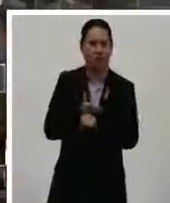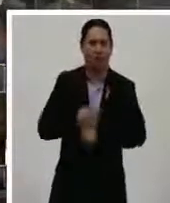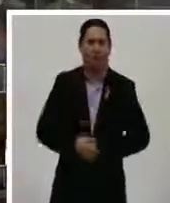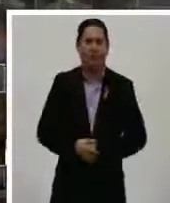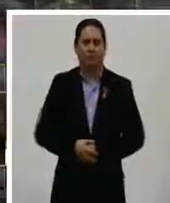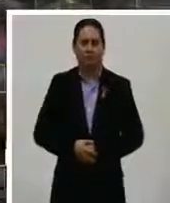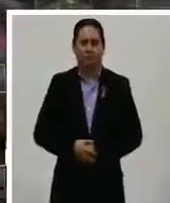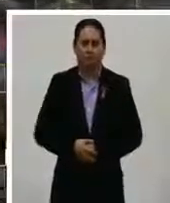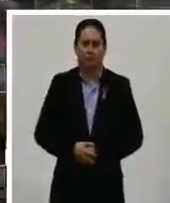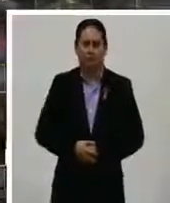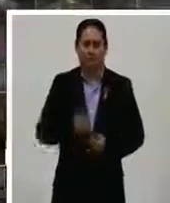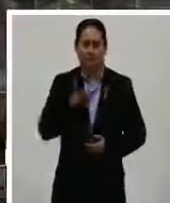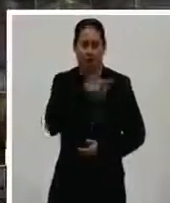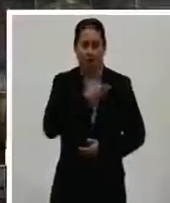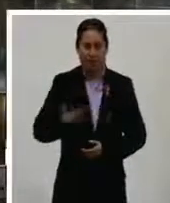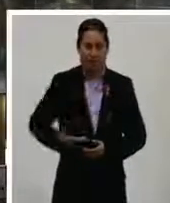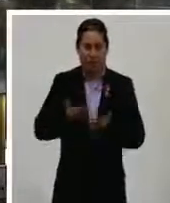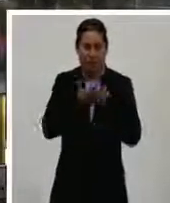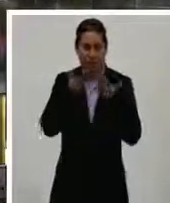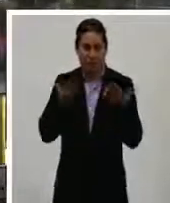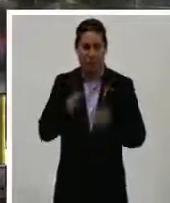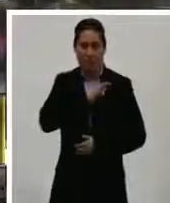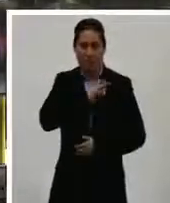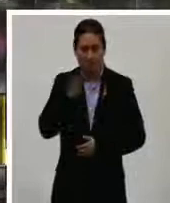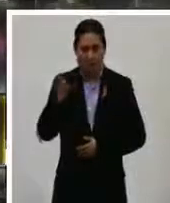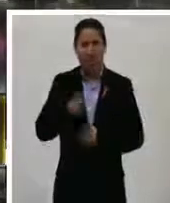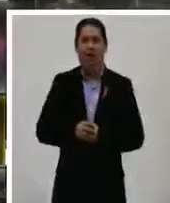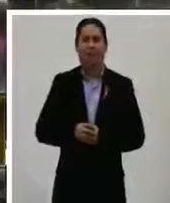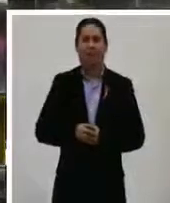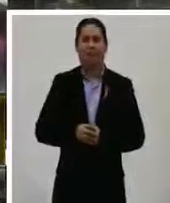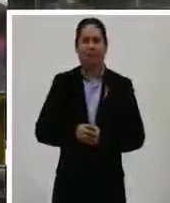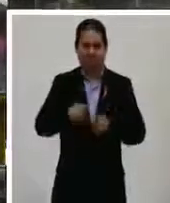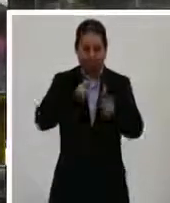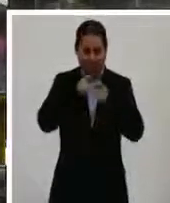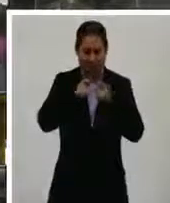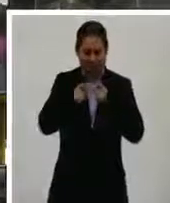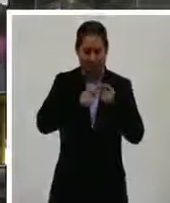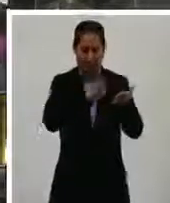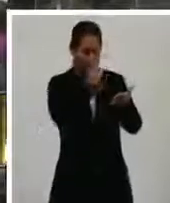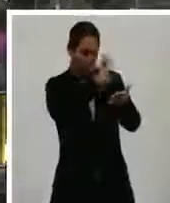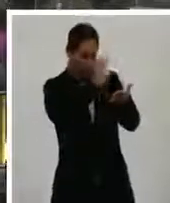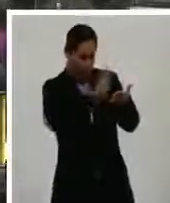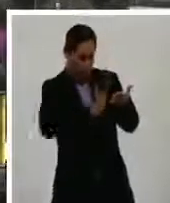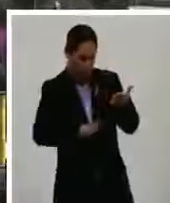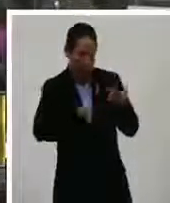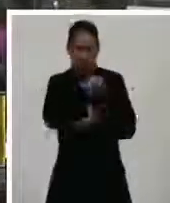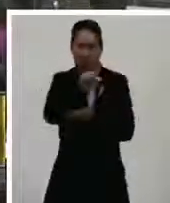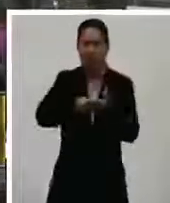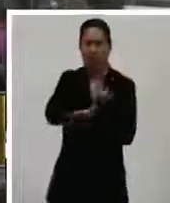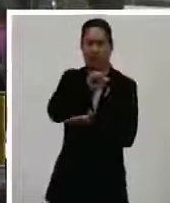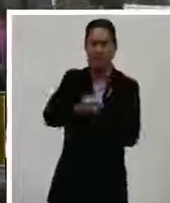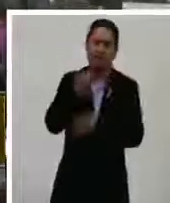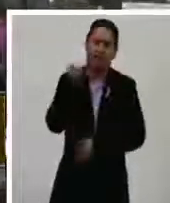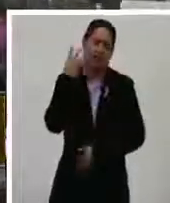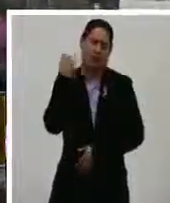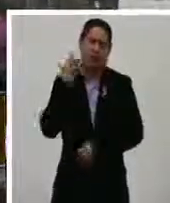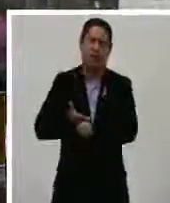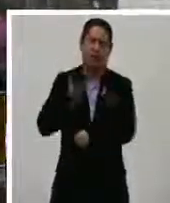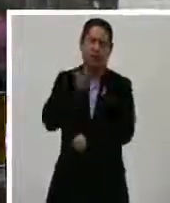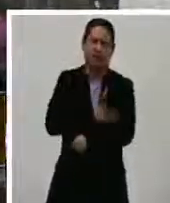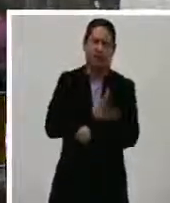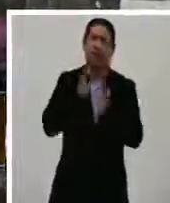estado esta presidencia se permite proponer que se dispense el trámite de la lectura del acta de la sesión anterior